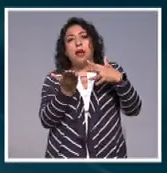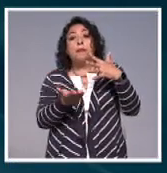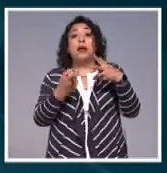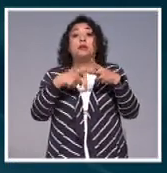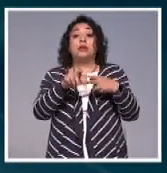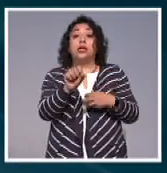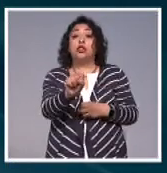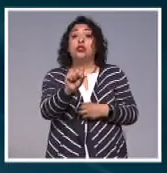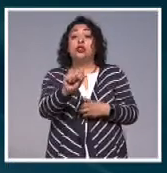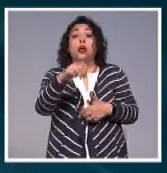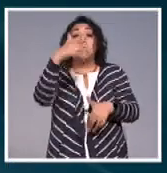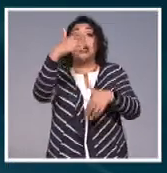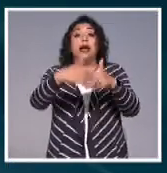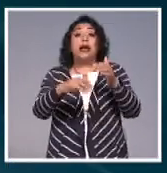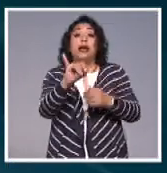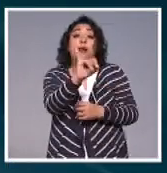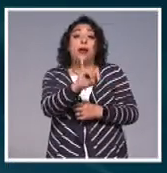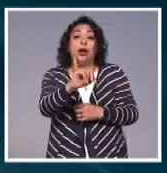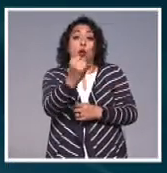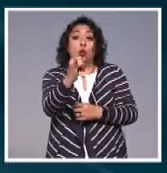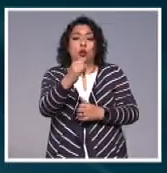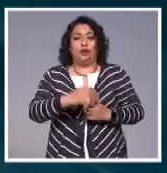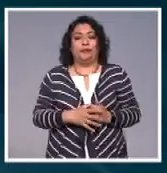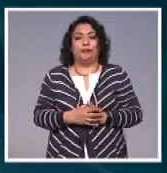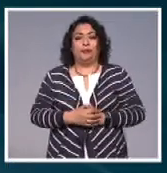este sábado y concluye en junio.